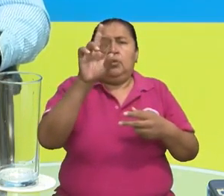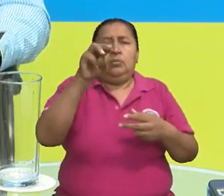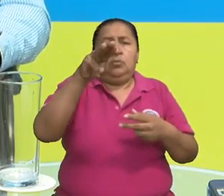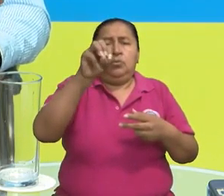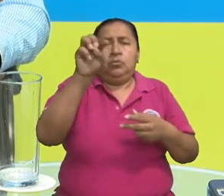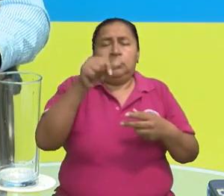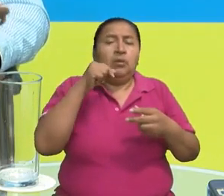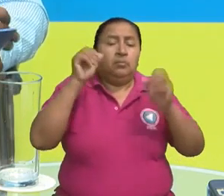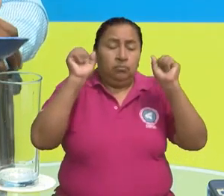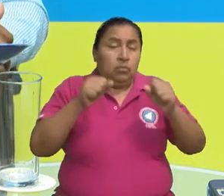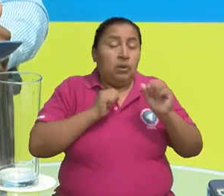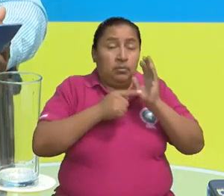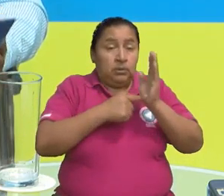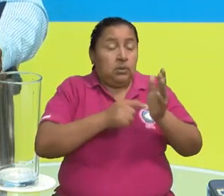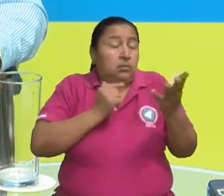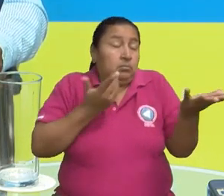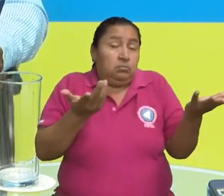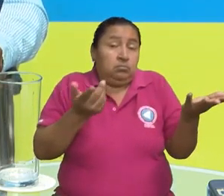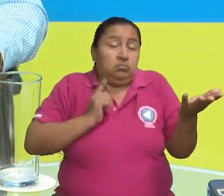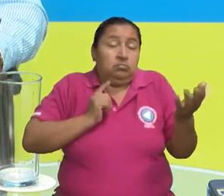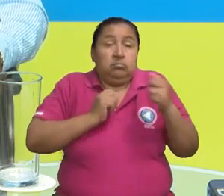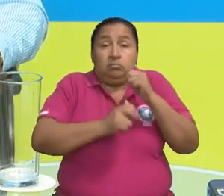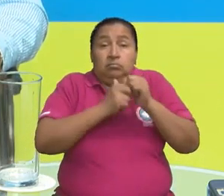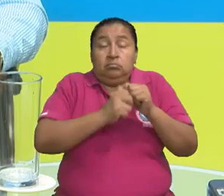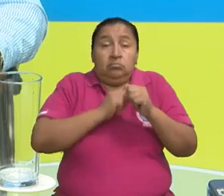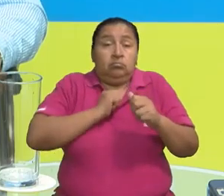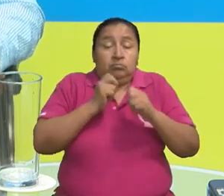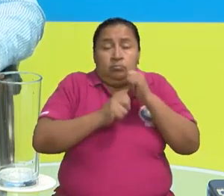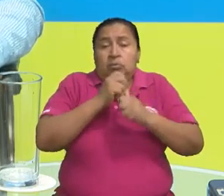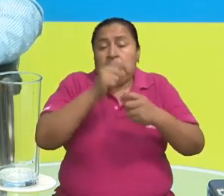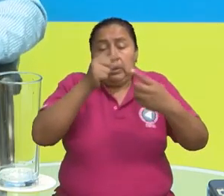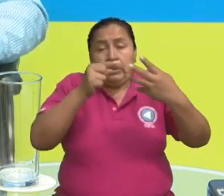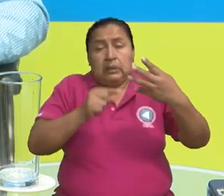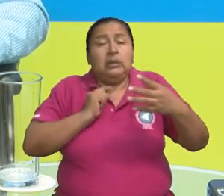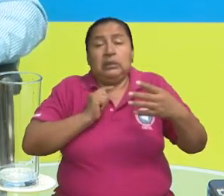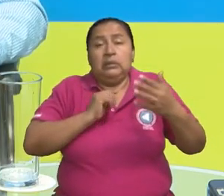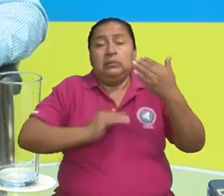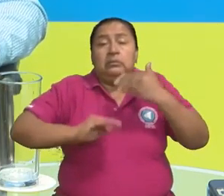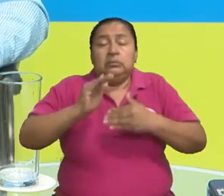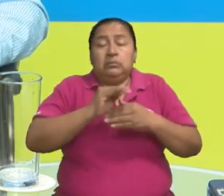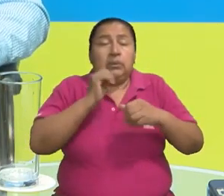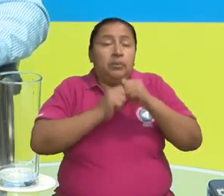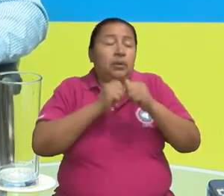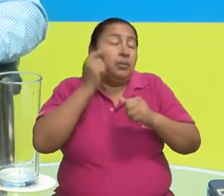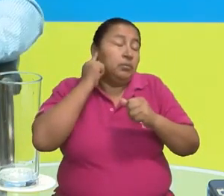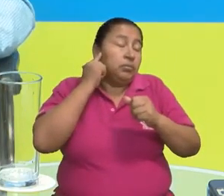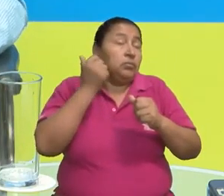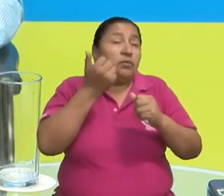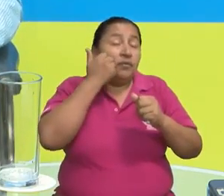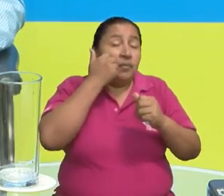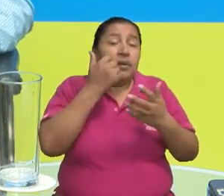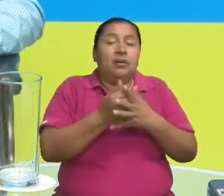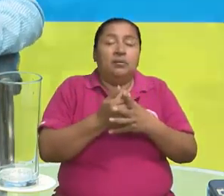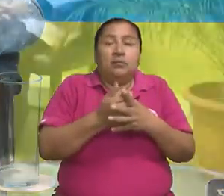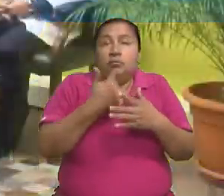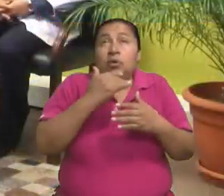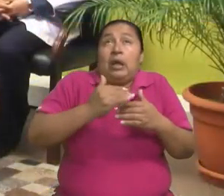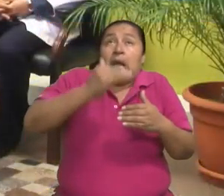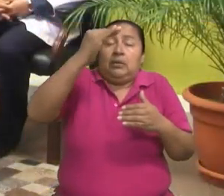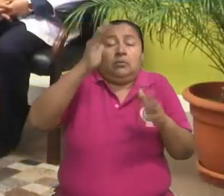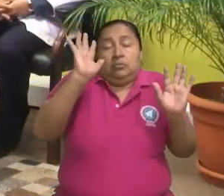pueden presentar también múltiple o constantemente infección en el oído si la altitud